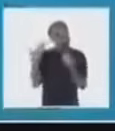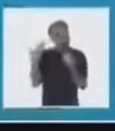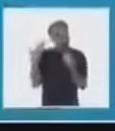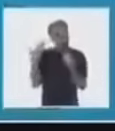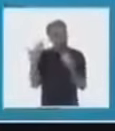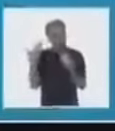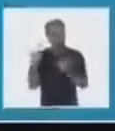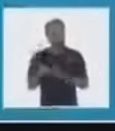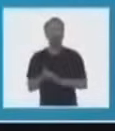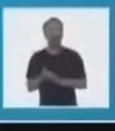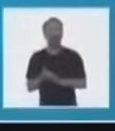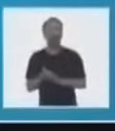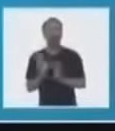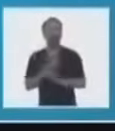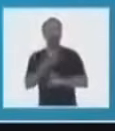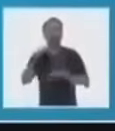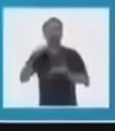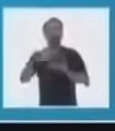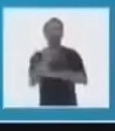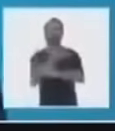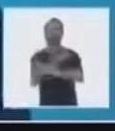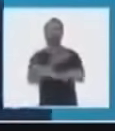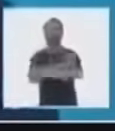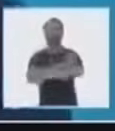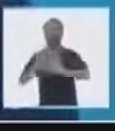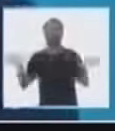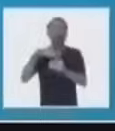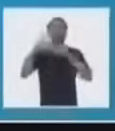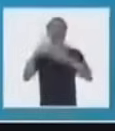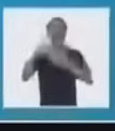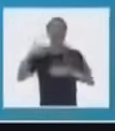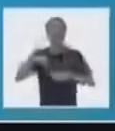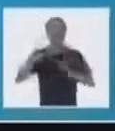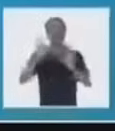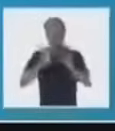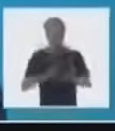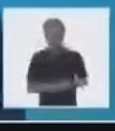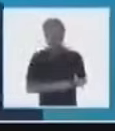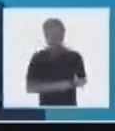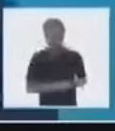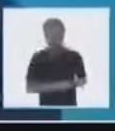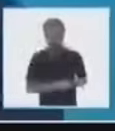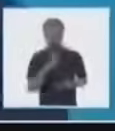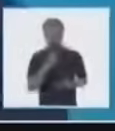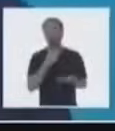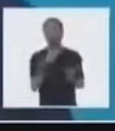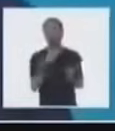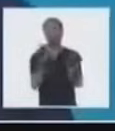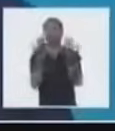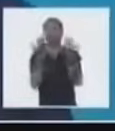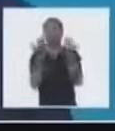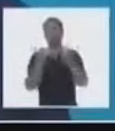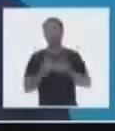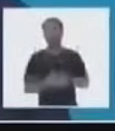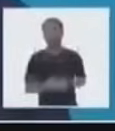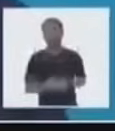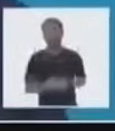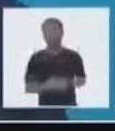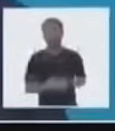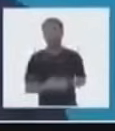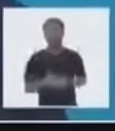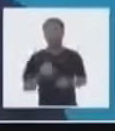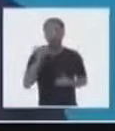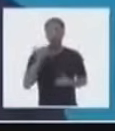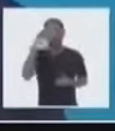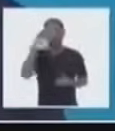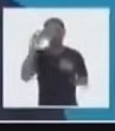algún tirito. No de nuestra parte. Bueno, pero del otro lado hubo tiro. Yo creo que fue equivocado esa línea de discutir yo así. Yo sé que